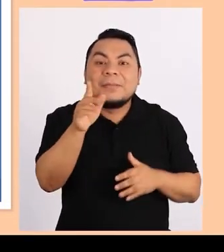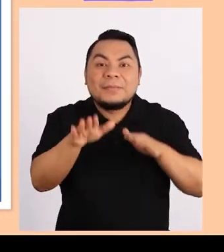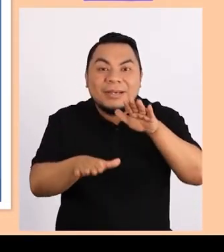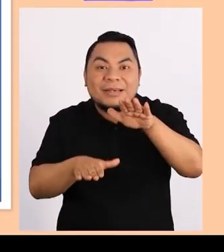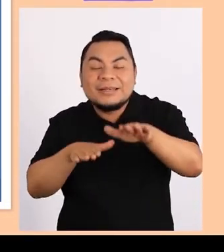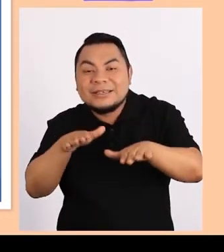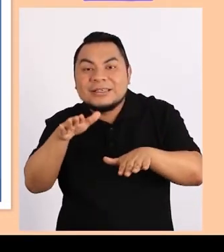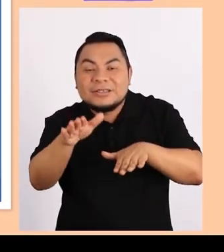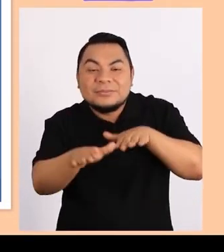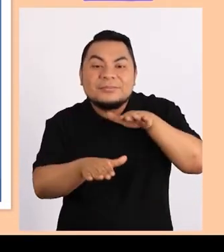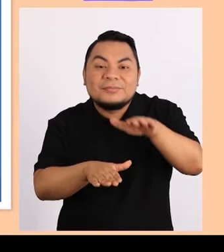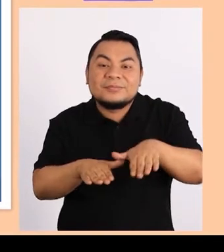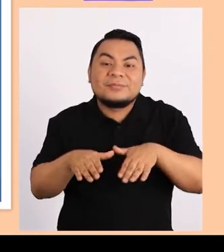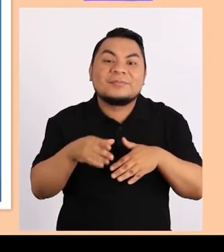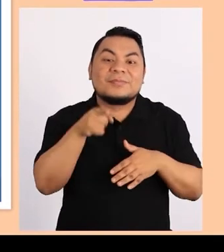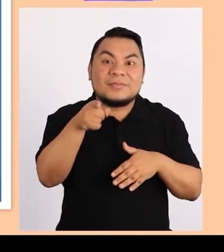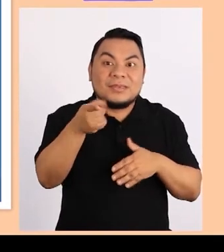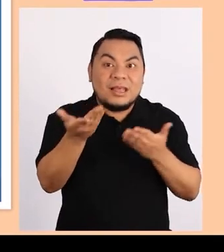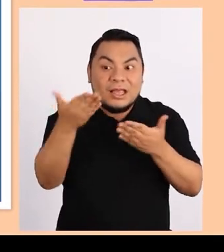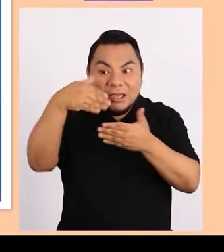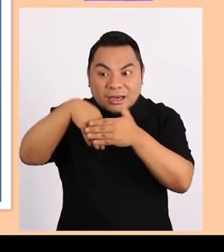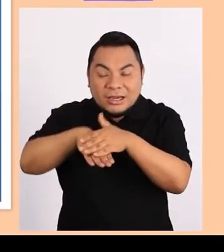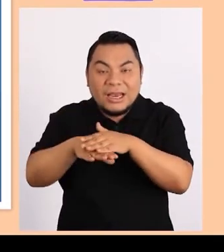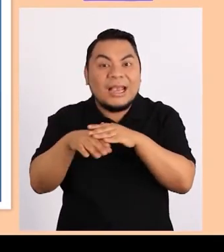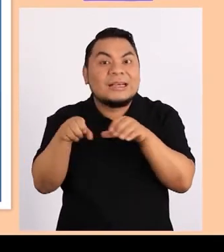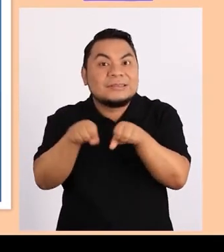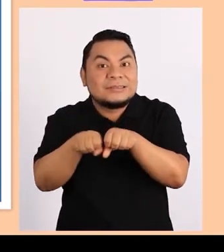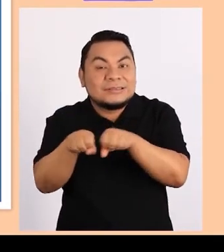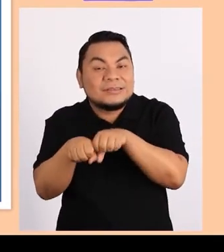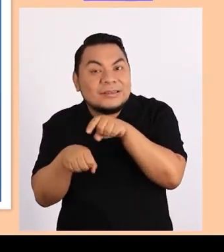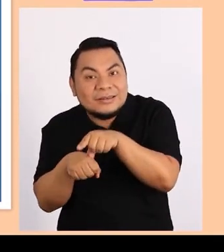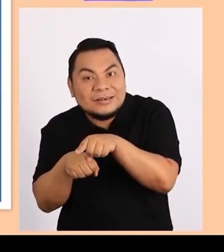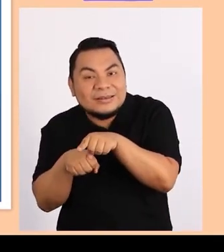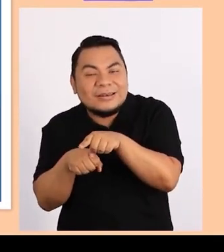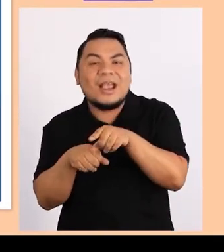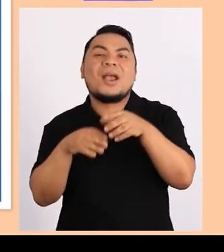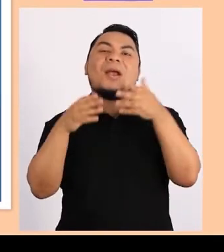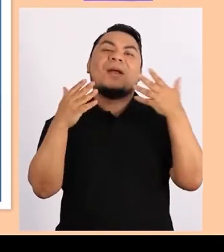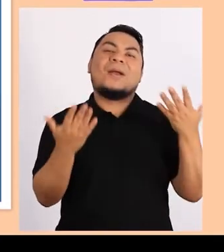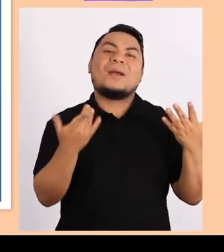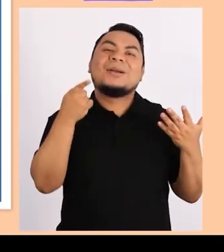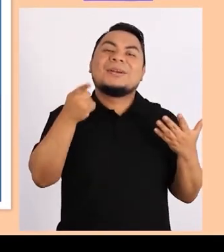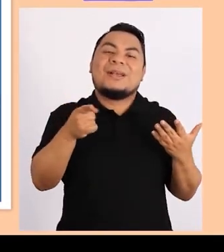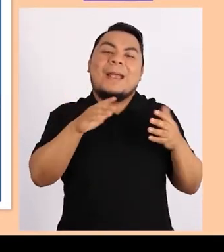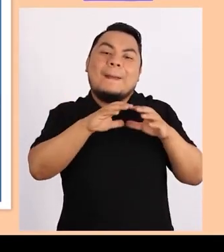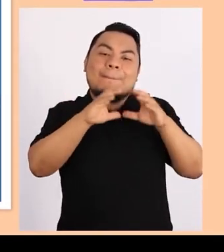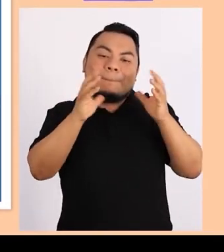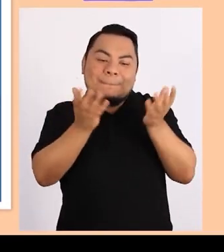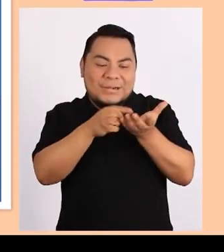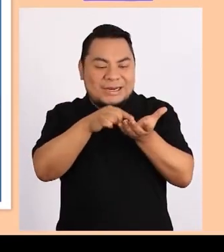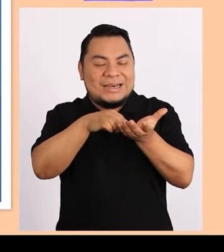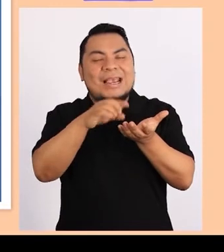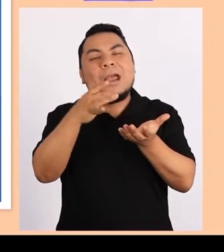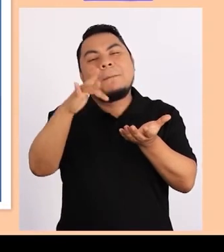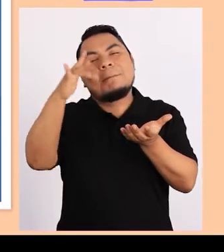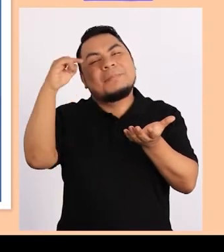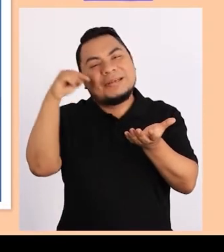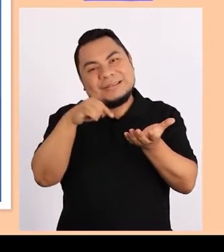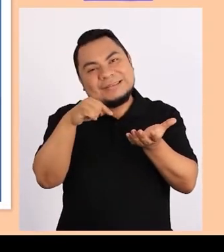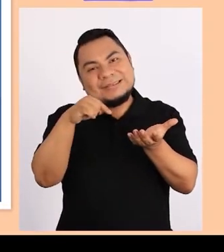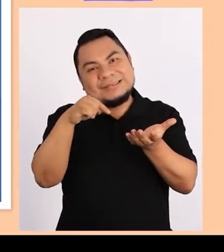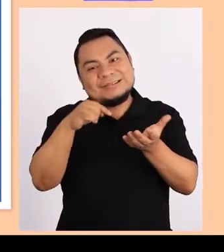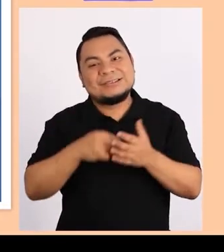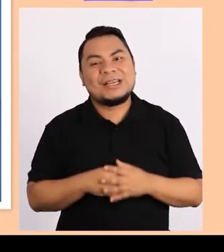Baja, baja. ¿Qué hay en la zapatilla? ¡Oh! Una pelota